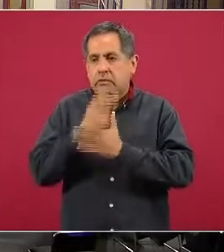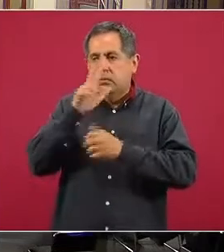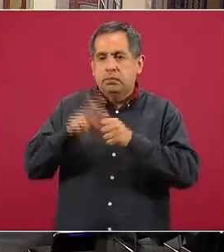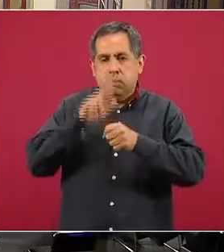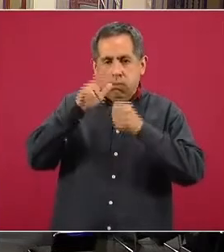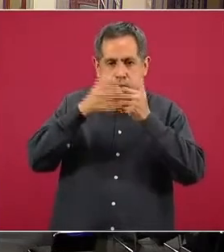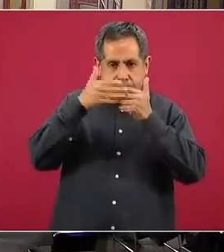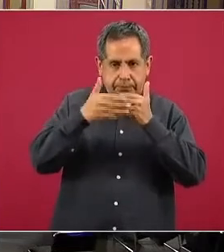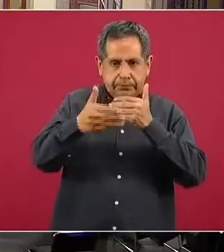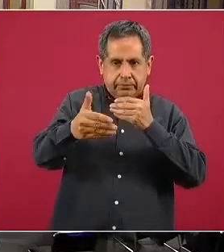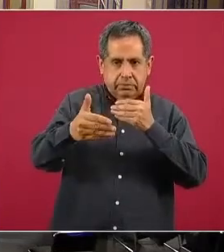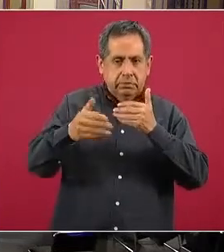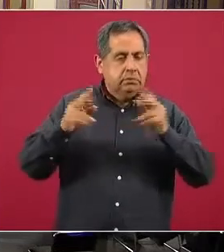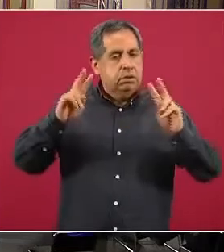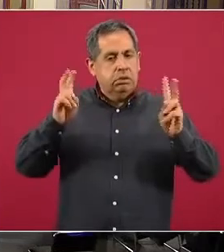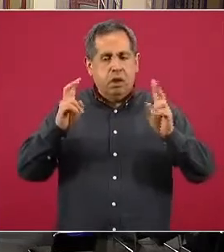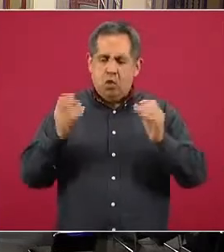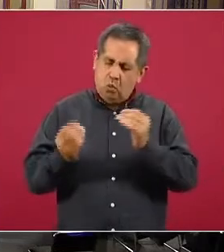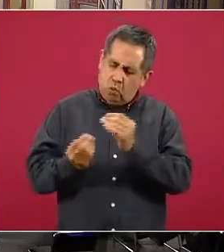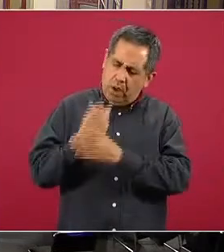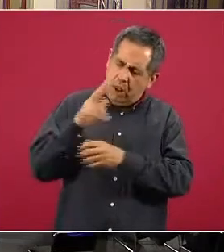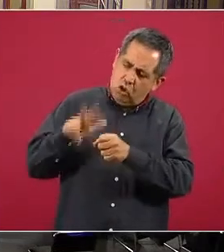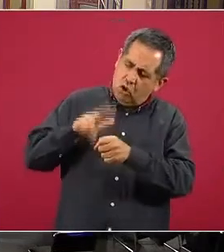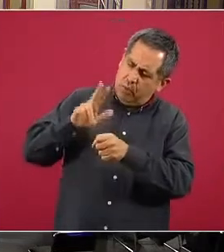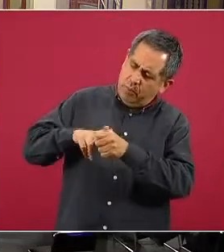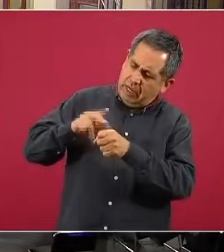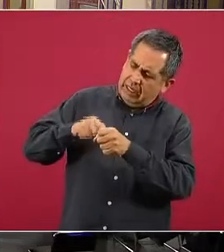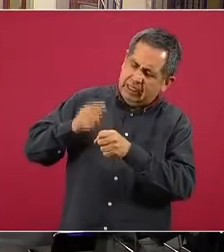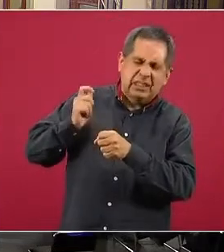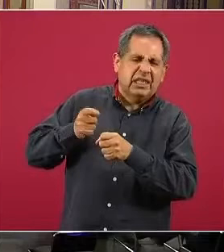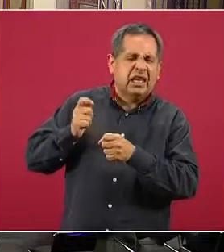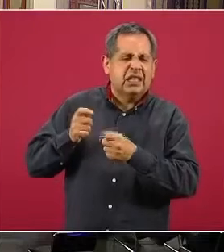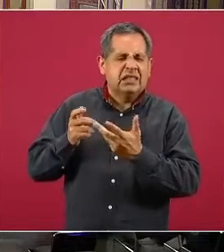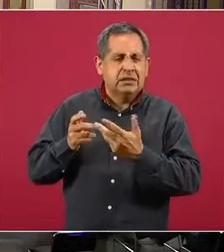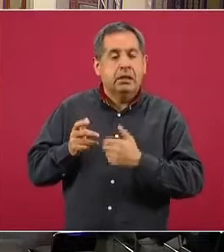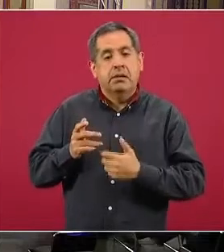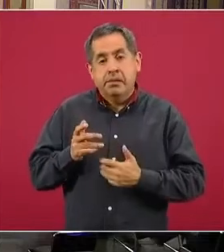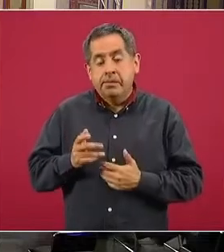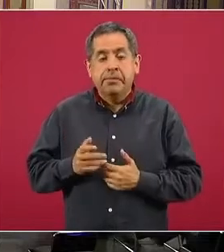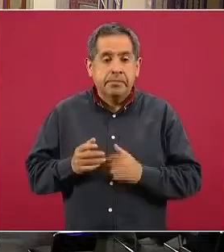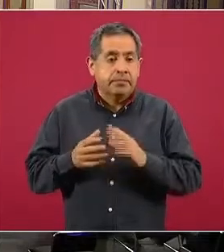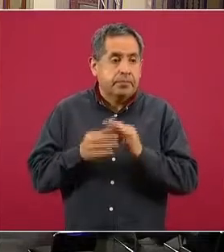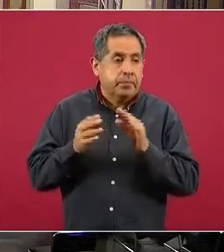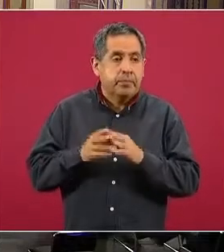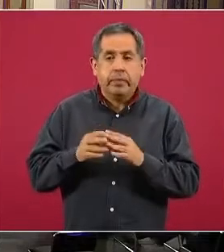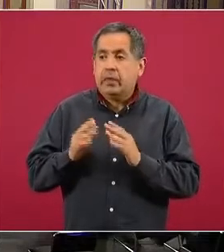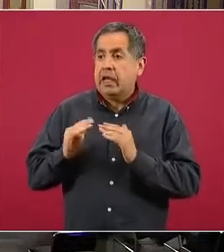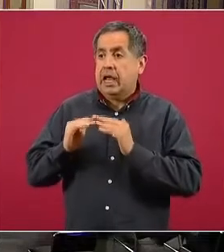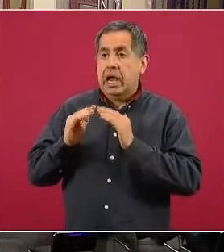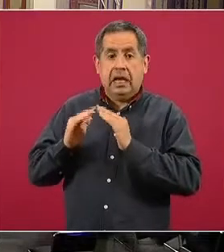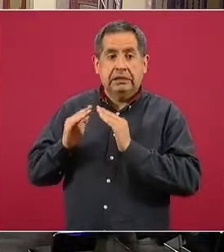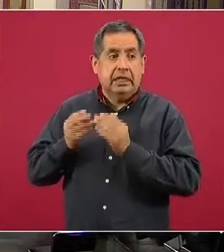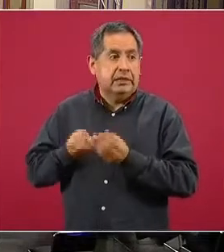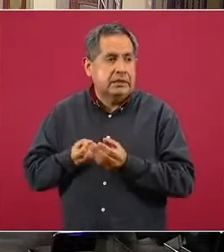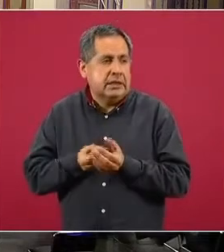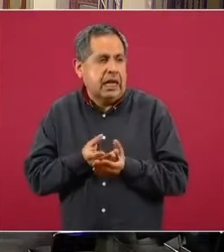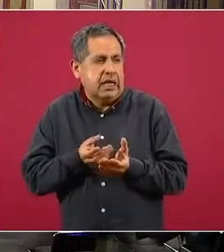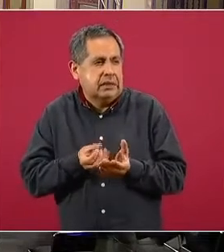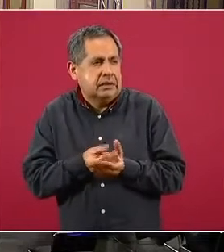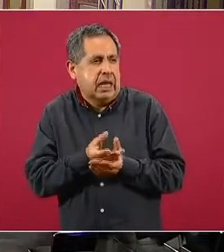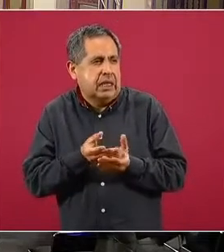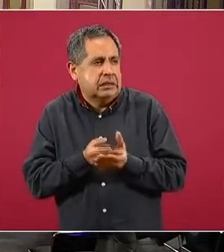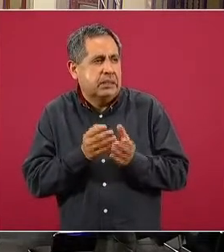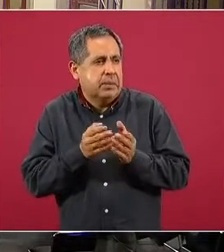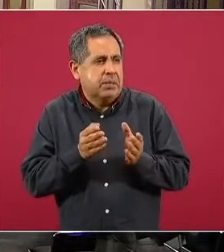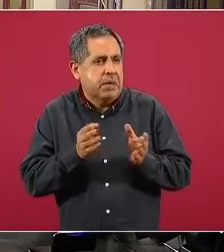en qué consiste la nueva normalidad. Consiste en el proceso gradual de desconfinamiento conforme se